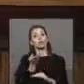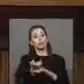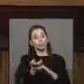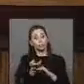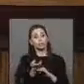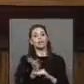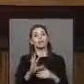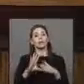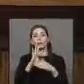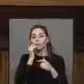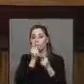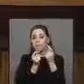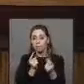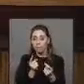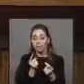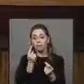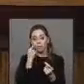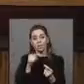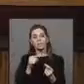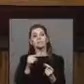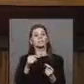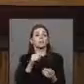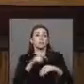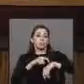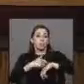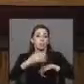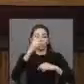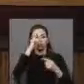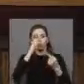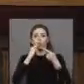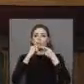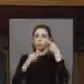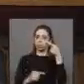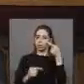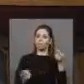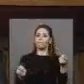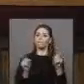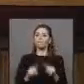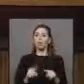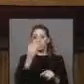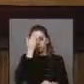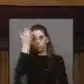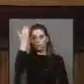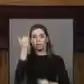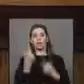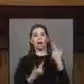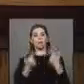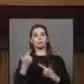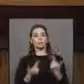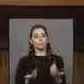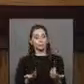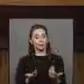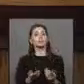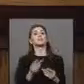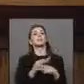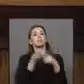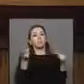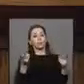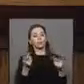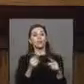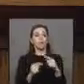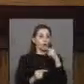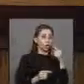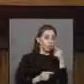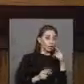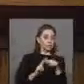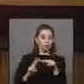interpretar las nuevas contradicciones de esta época, devolver el prestigio a la actividad pública, ser consecuentes con lo que decimos